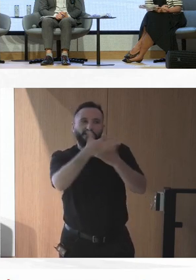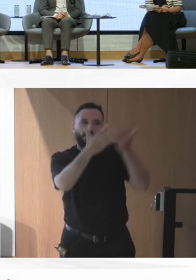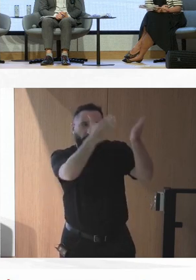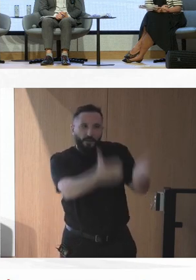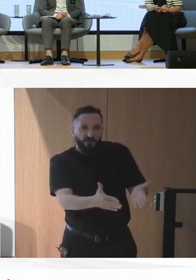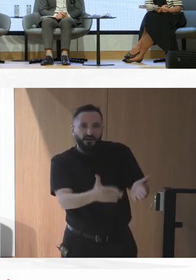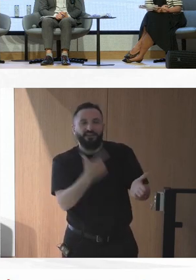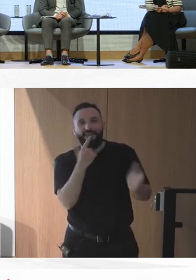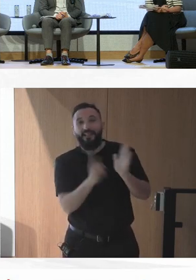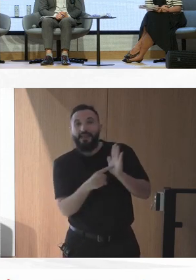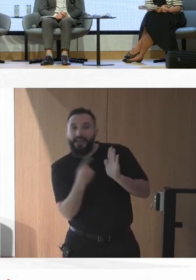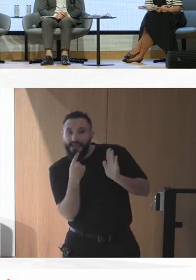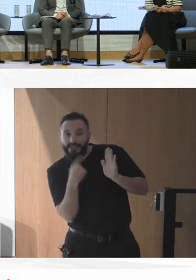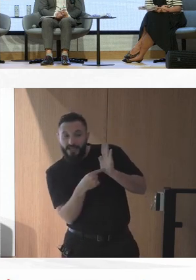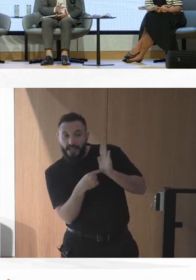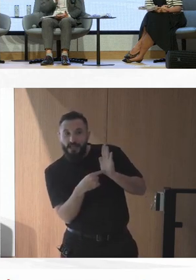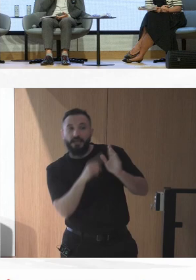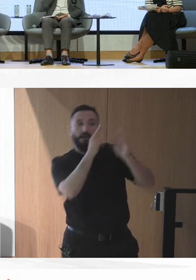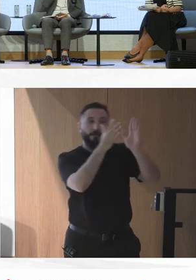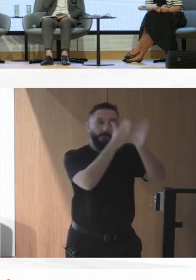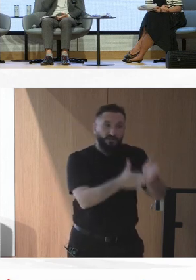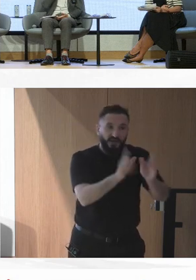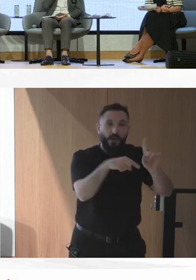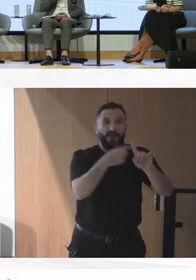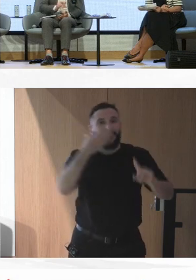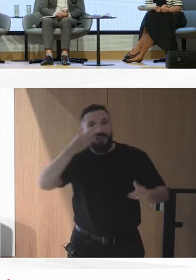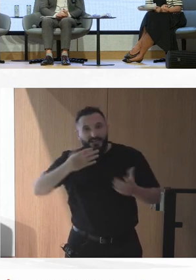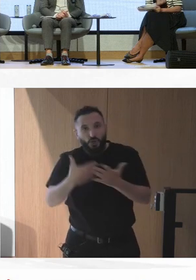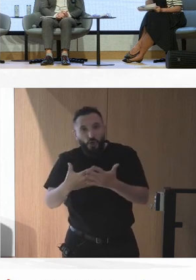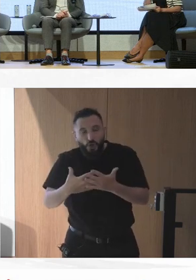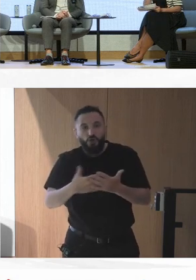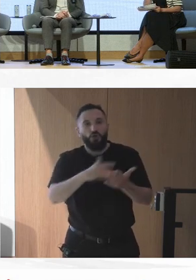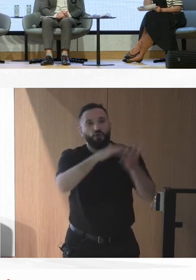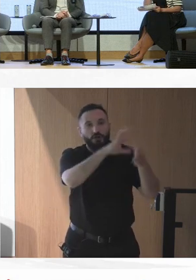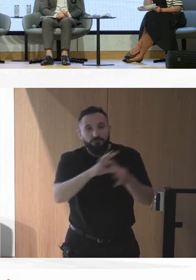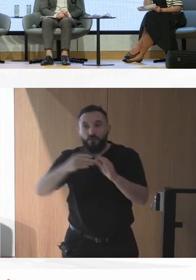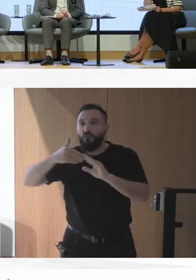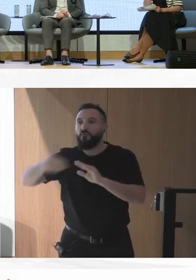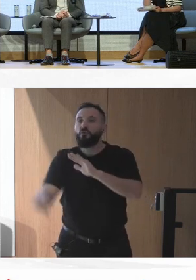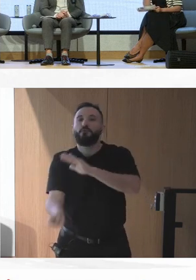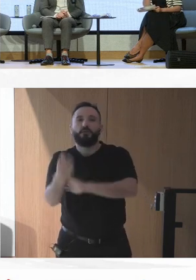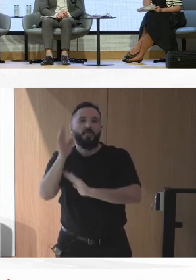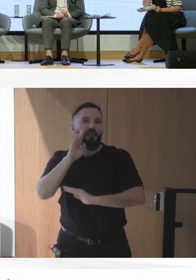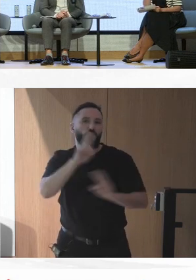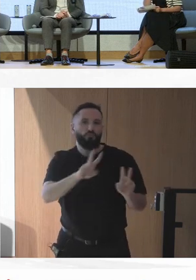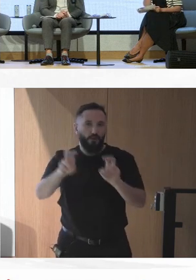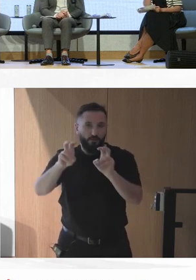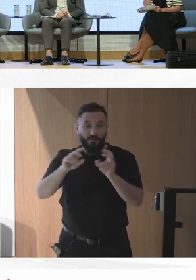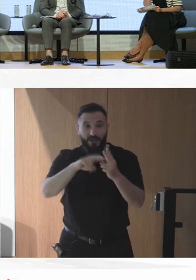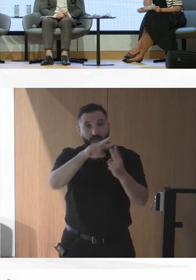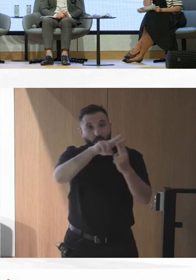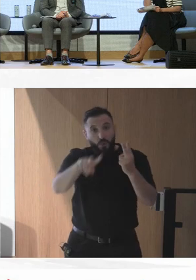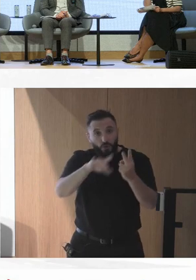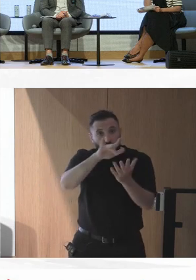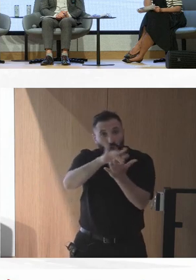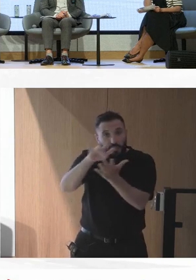persona, dice la ley, y del hecho, ¿no?, se derive, ¿no?, una probabilidad futura de comisión de nuevos delitos. Y solo cuando sean esas circunstancias se